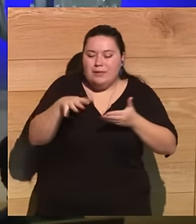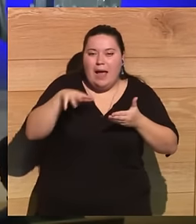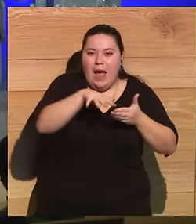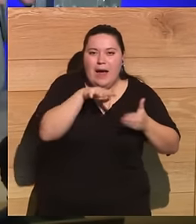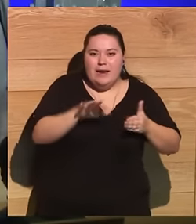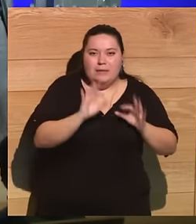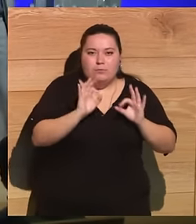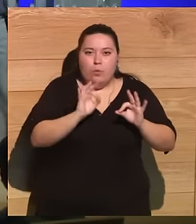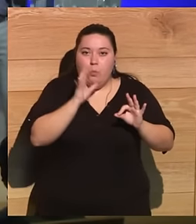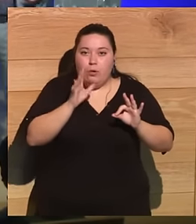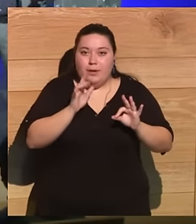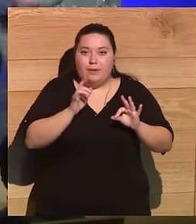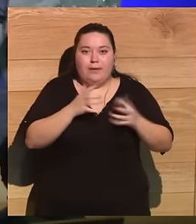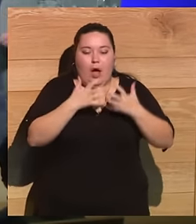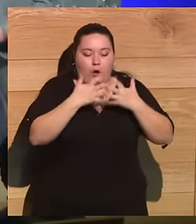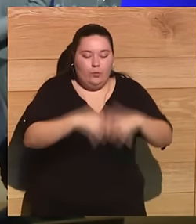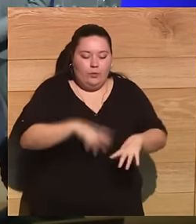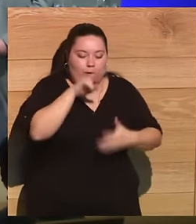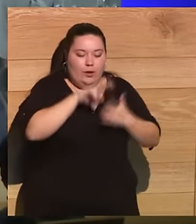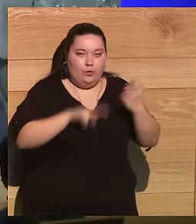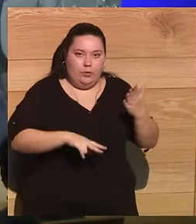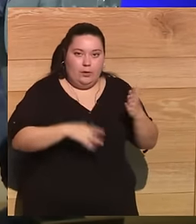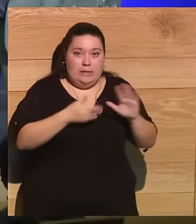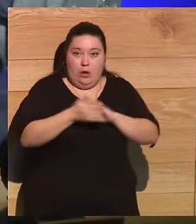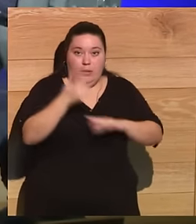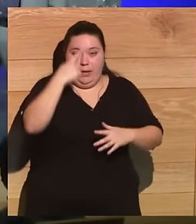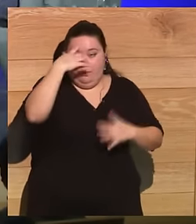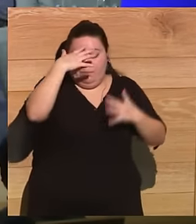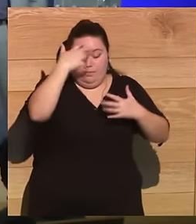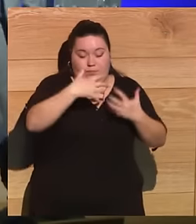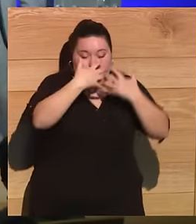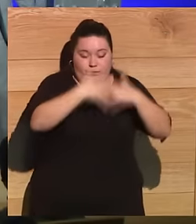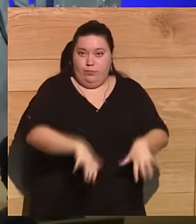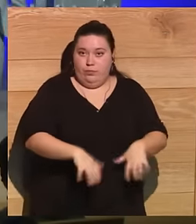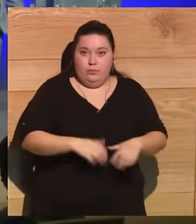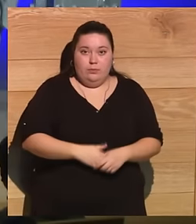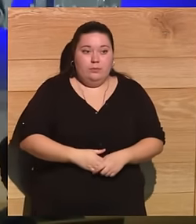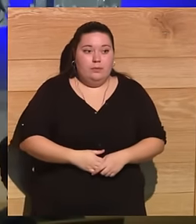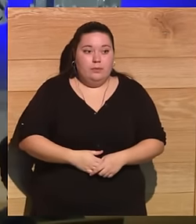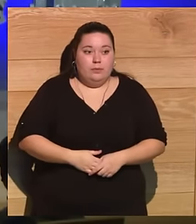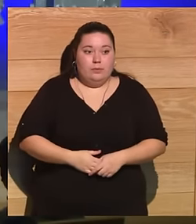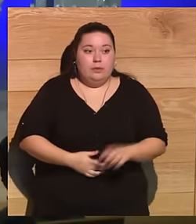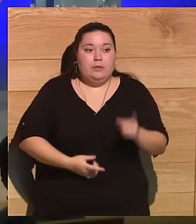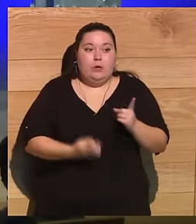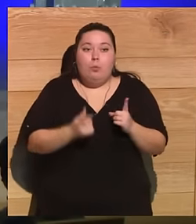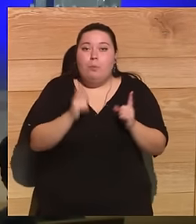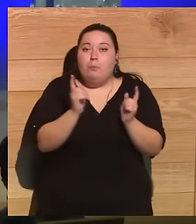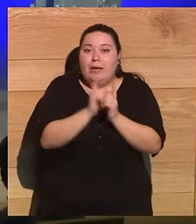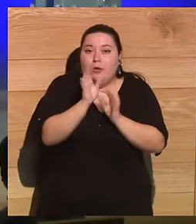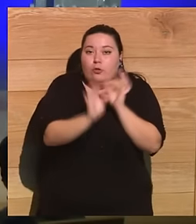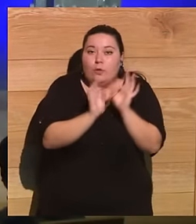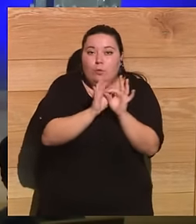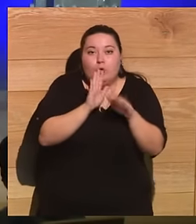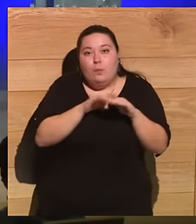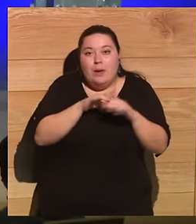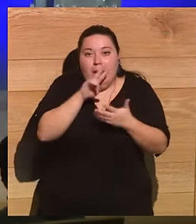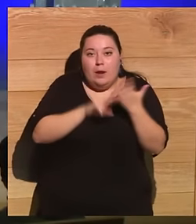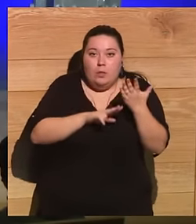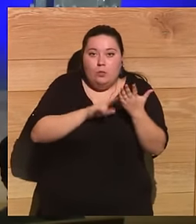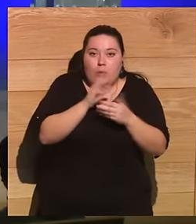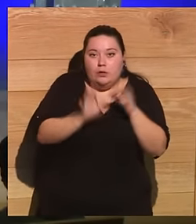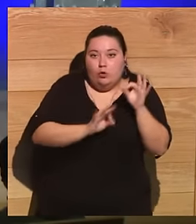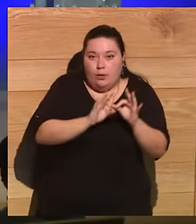niños están automatizando la lectura y es algo que es totalmente inconsciente y simplemente hay un pequeño circuito que se especializa para esta